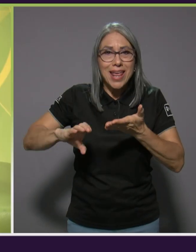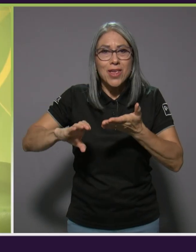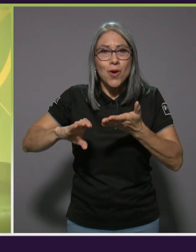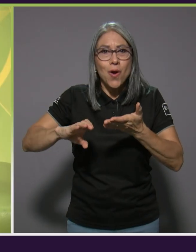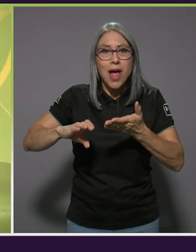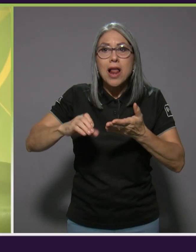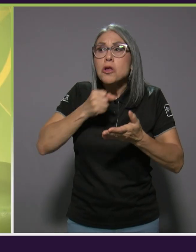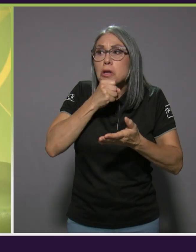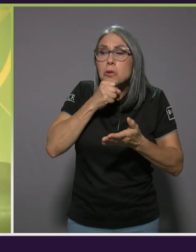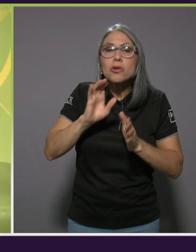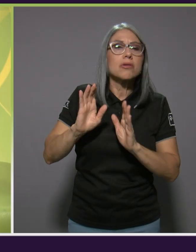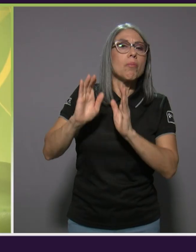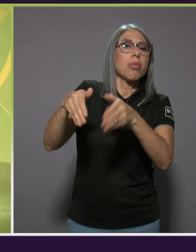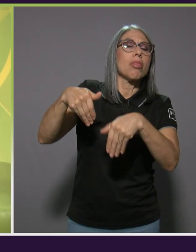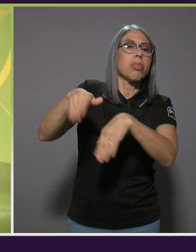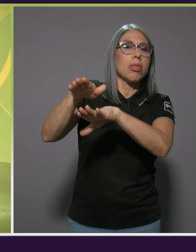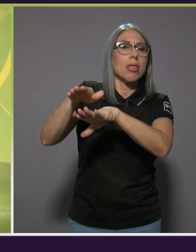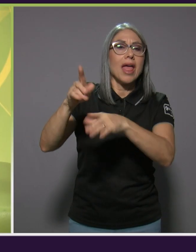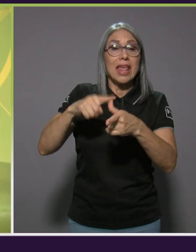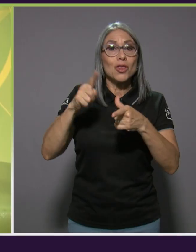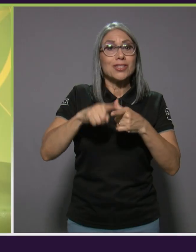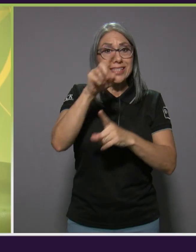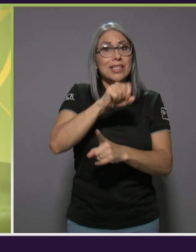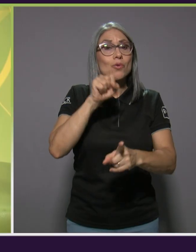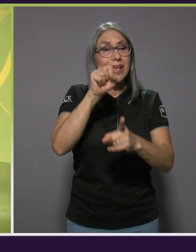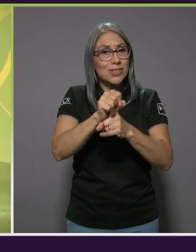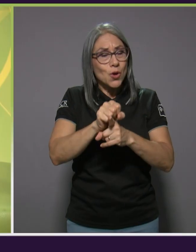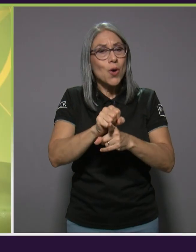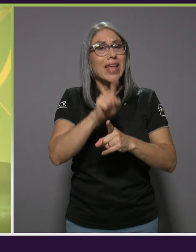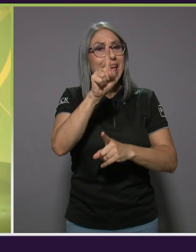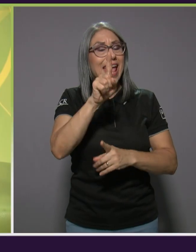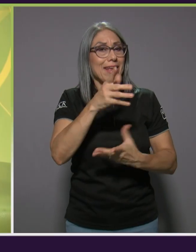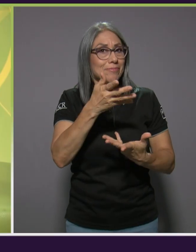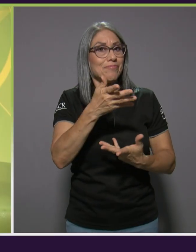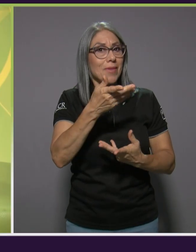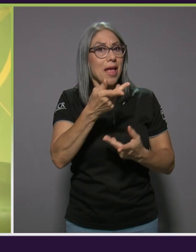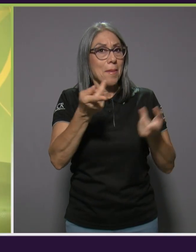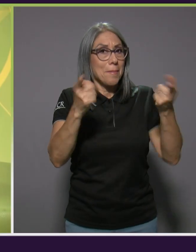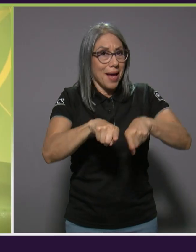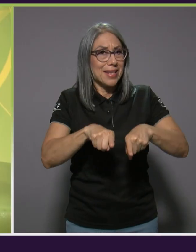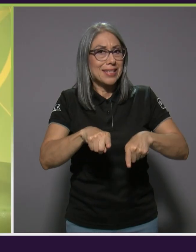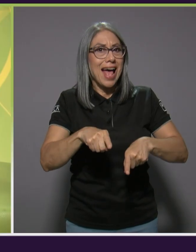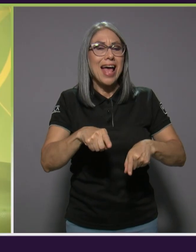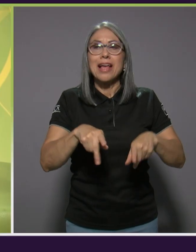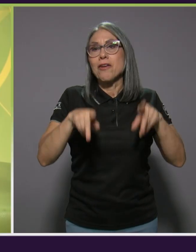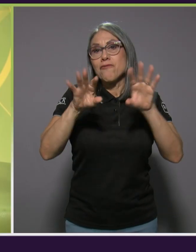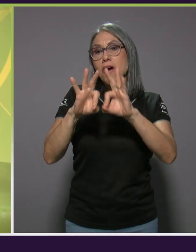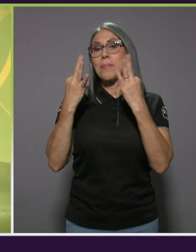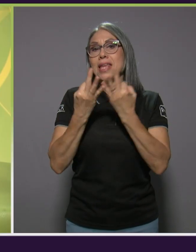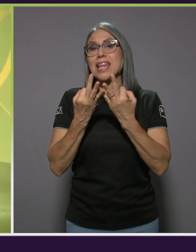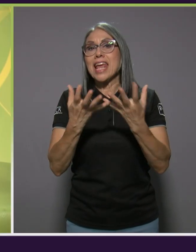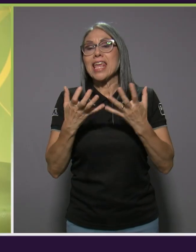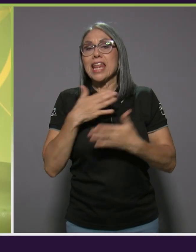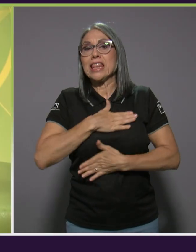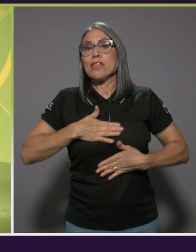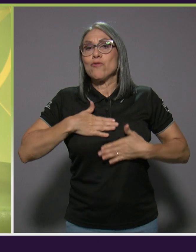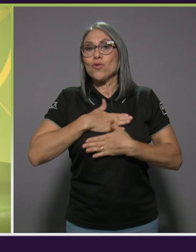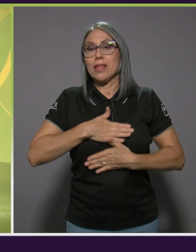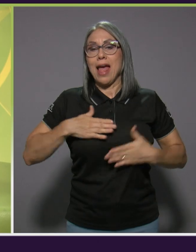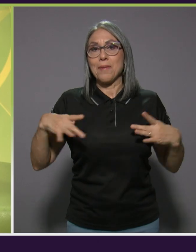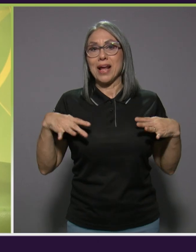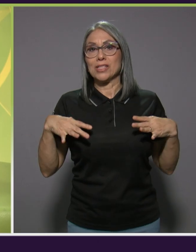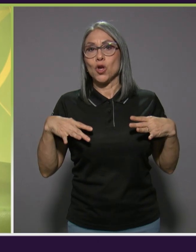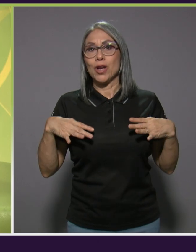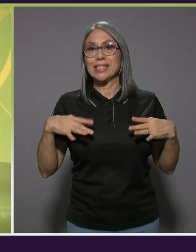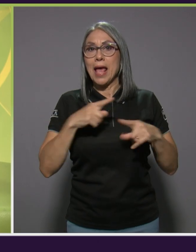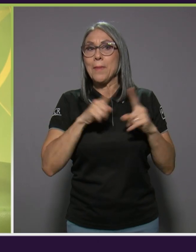es que hay un patrón de comportamiento abandónico para disfrutar de las vacaciones sin la persona adulta mayor que es